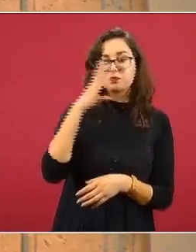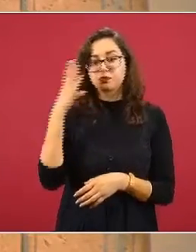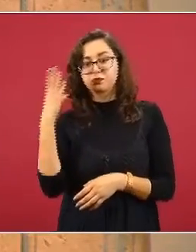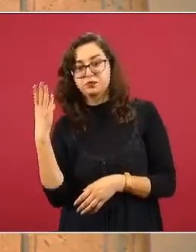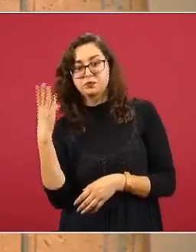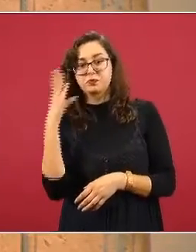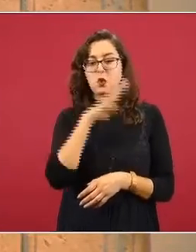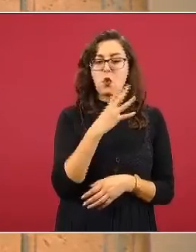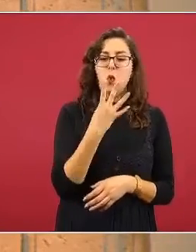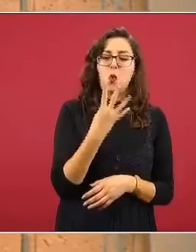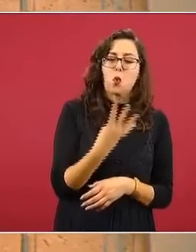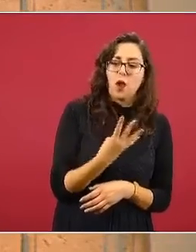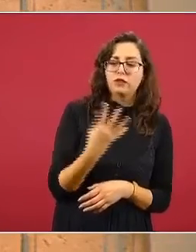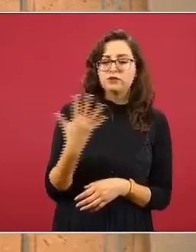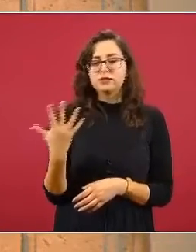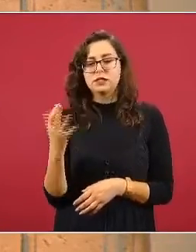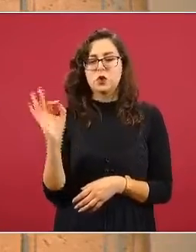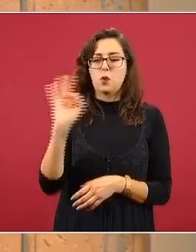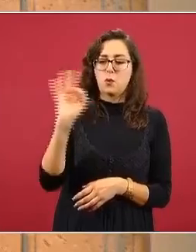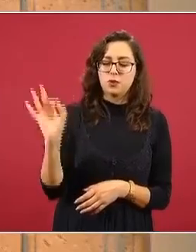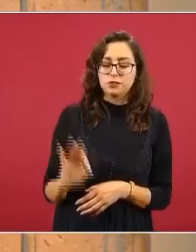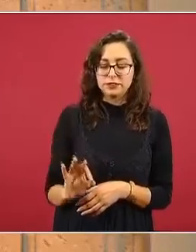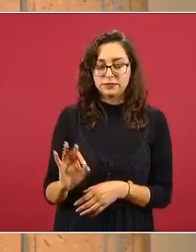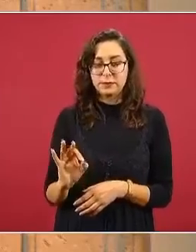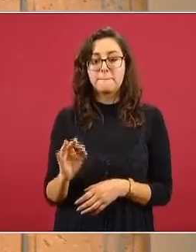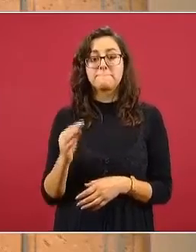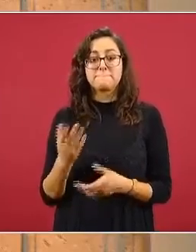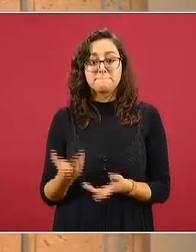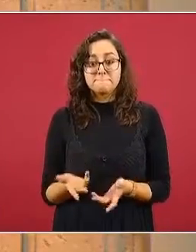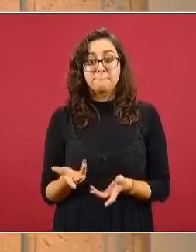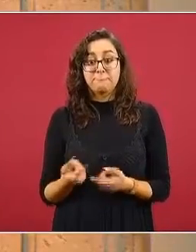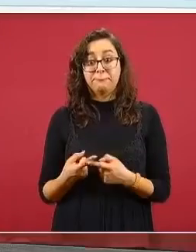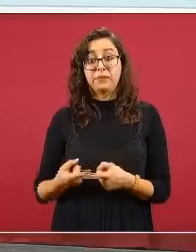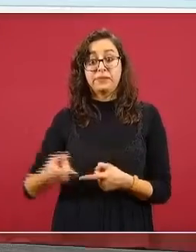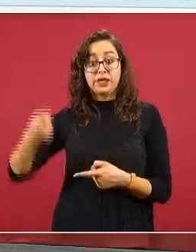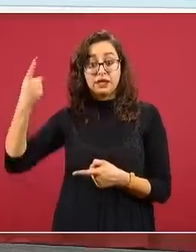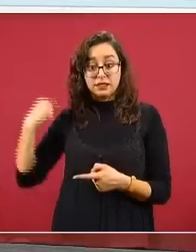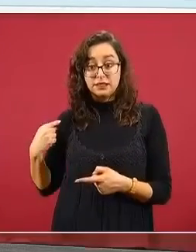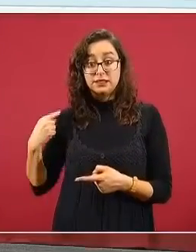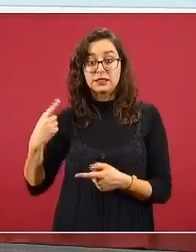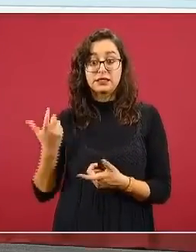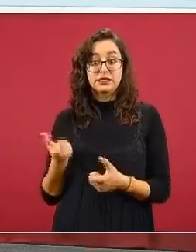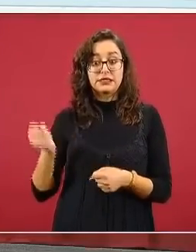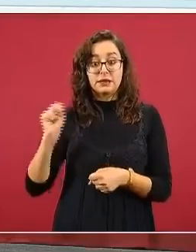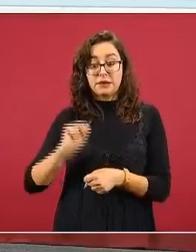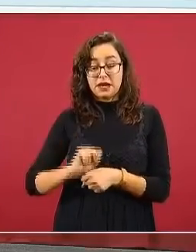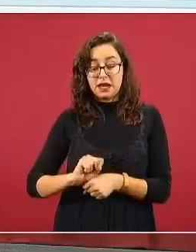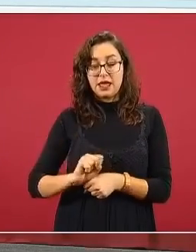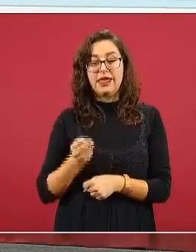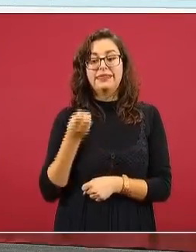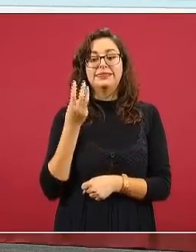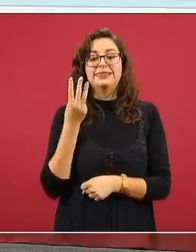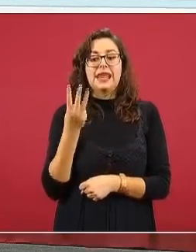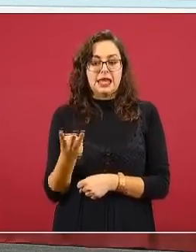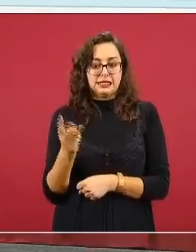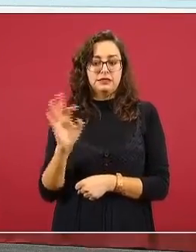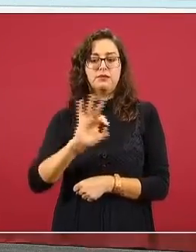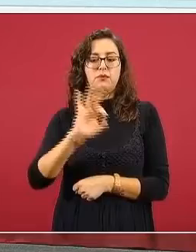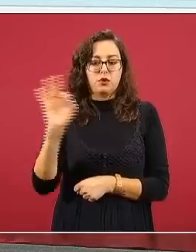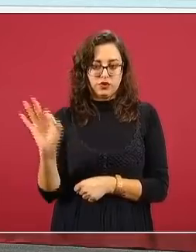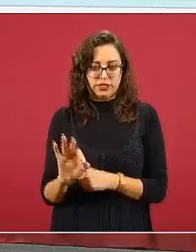días entre un 4 y un 5%, aunque tuvimos una semana en donde llegamos a el 3% inclusive de